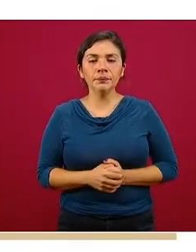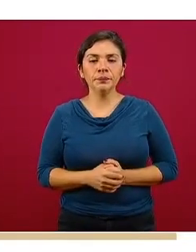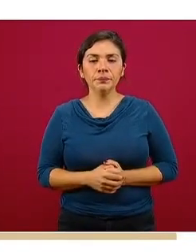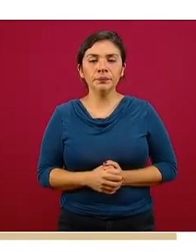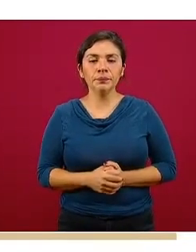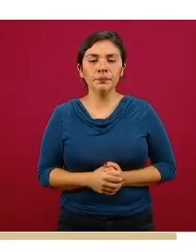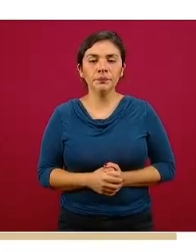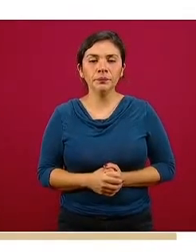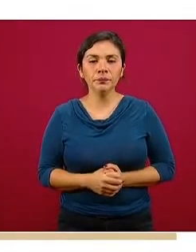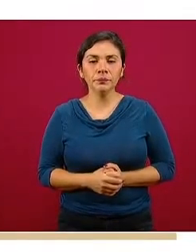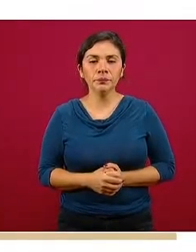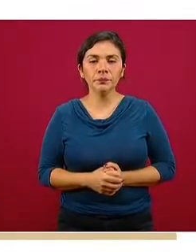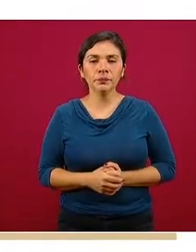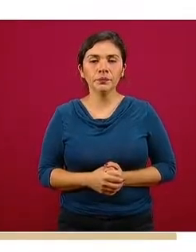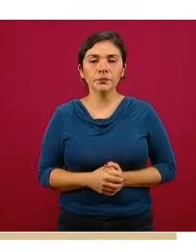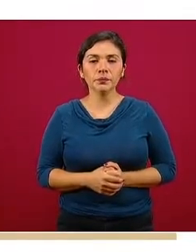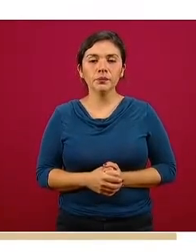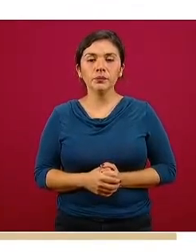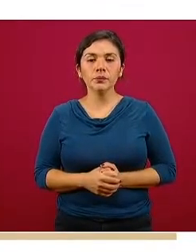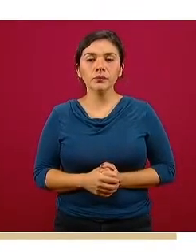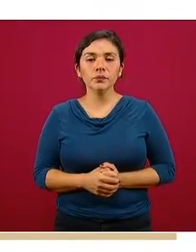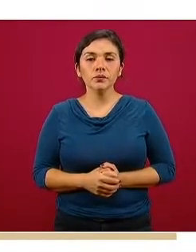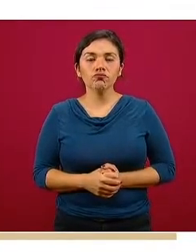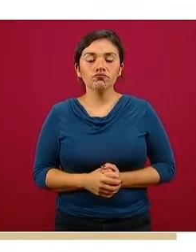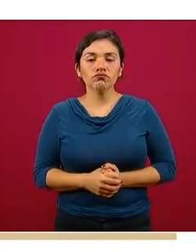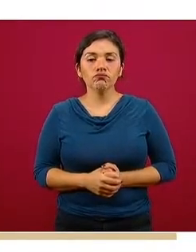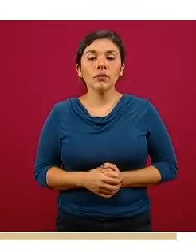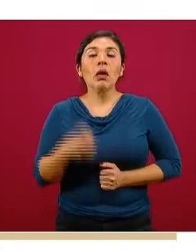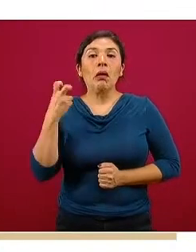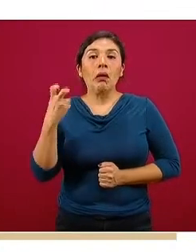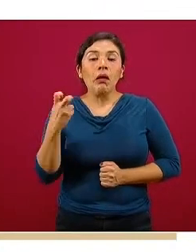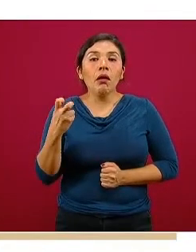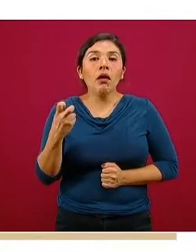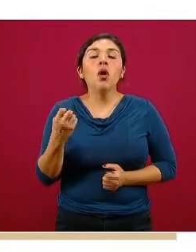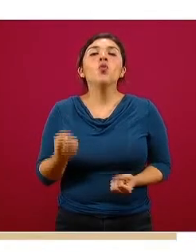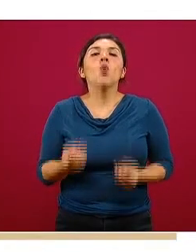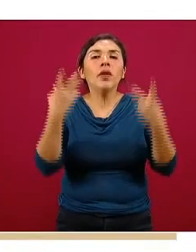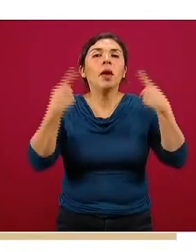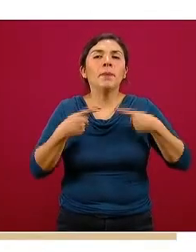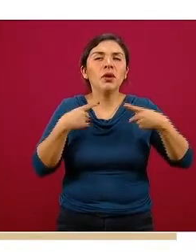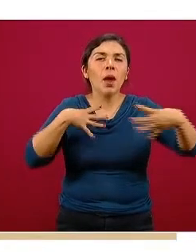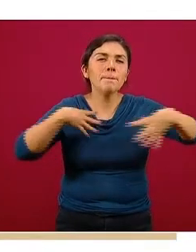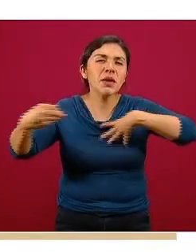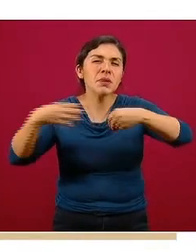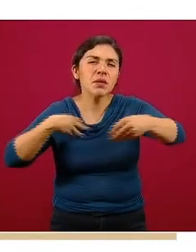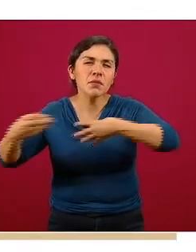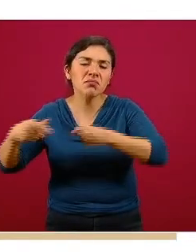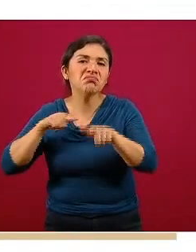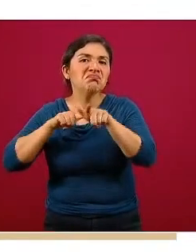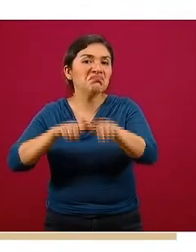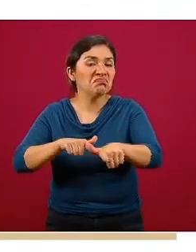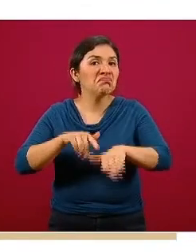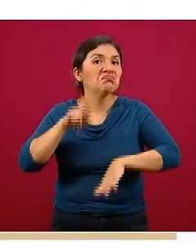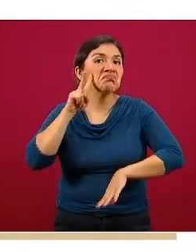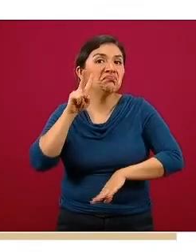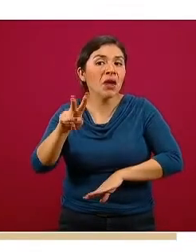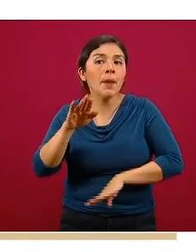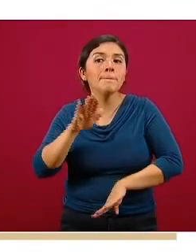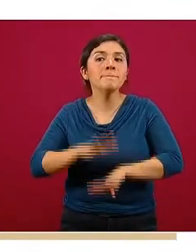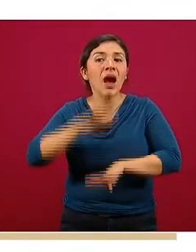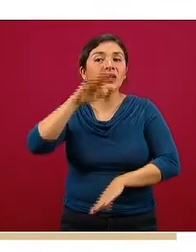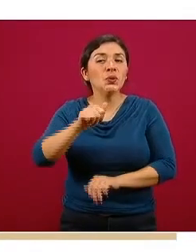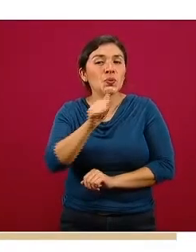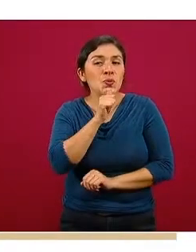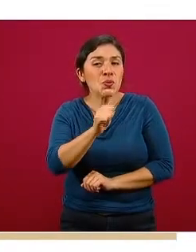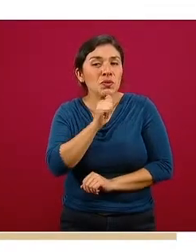siguiente diapositiva, que es la curva epidémica. Continuamos viendo una concentración de los casos